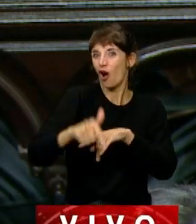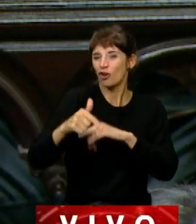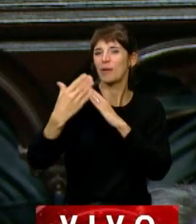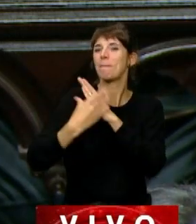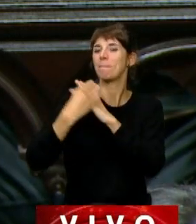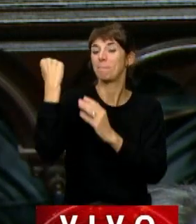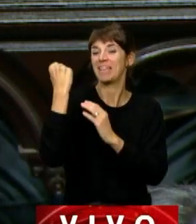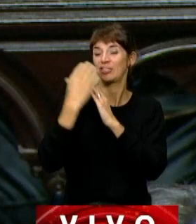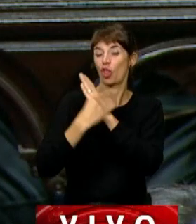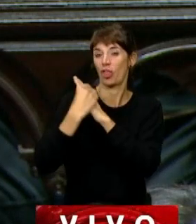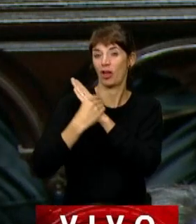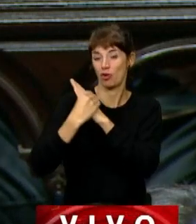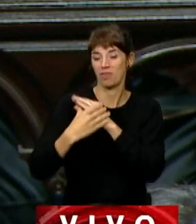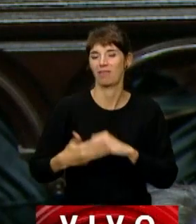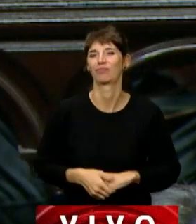Economía,